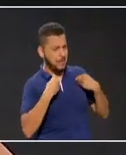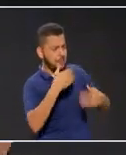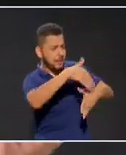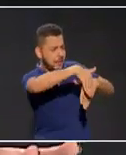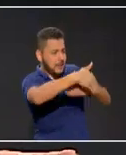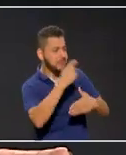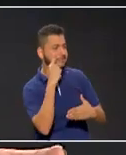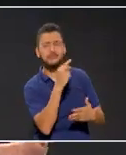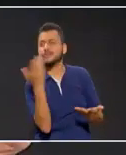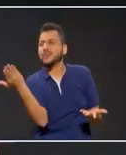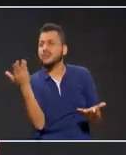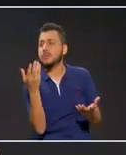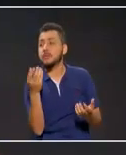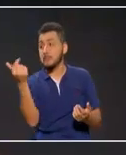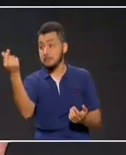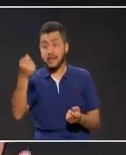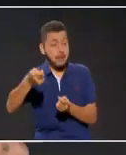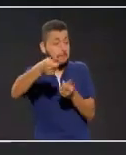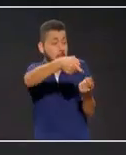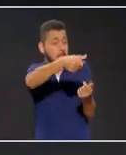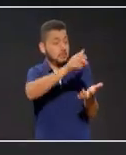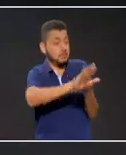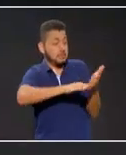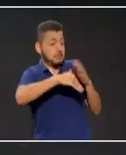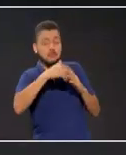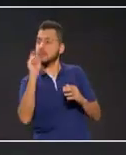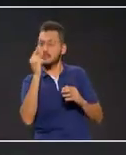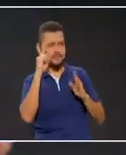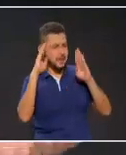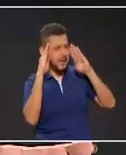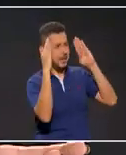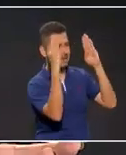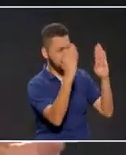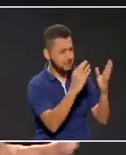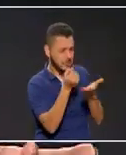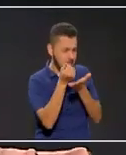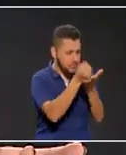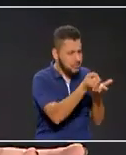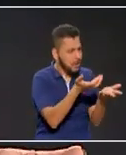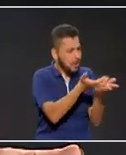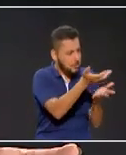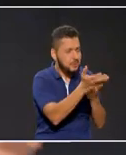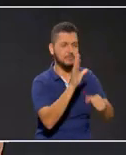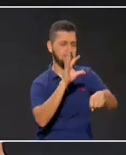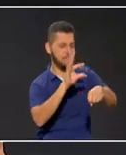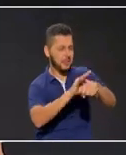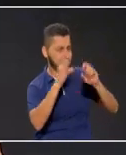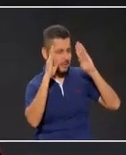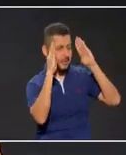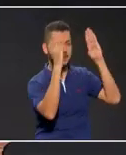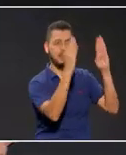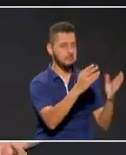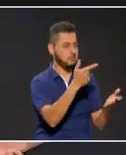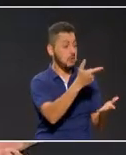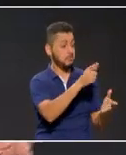calle. Centros día que ofrezcan alimentación y traje. Diagnóstico además especializado para